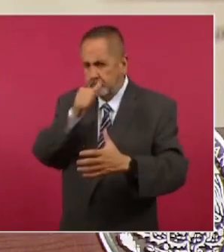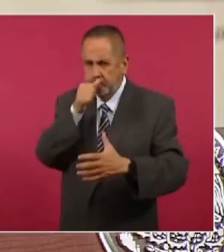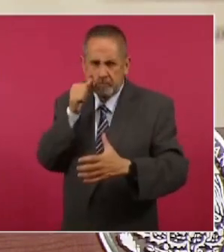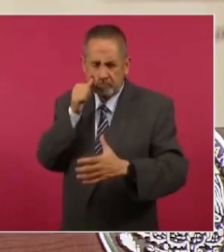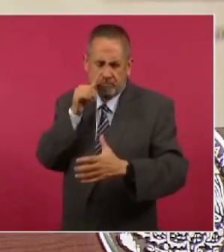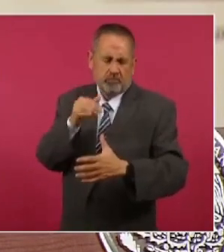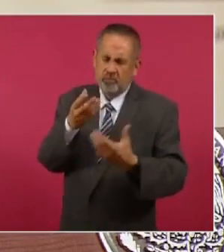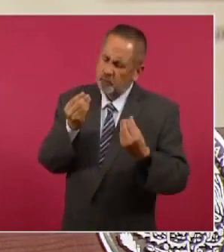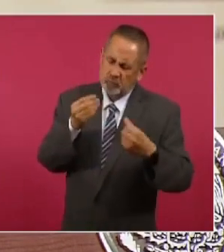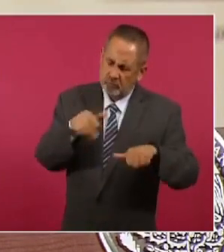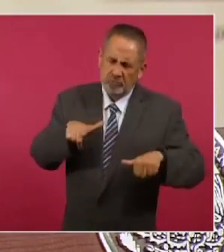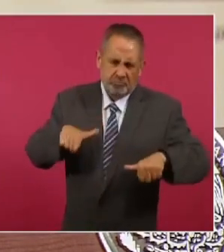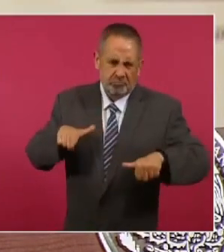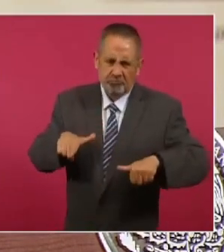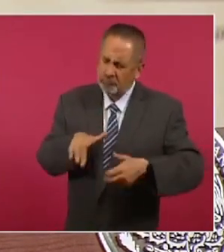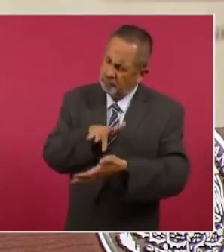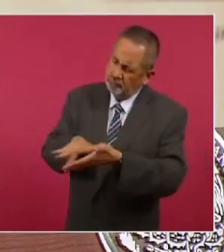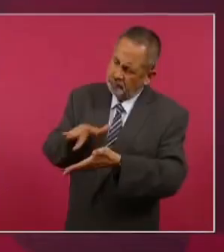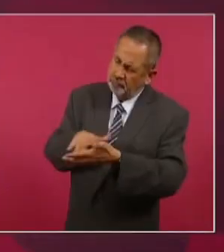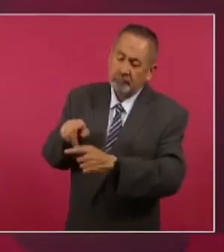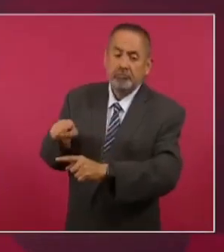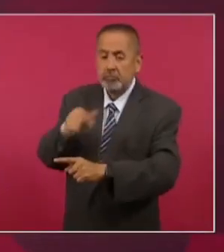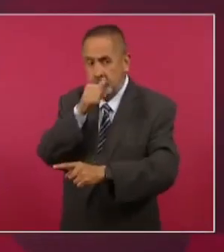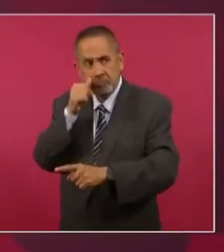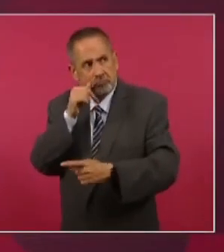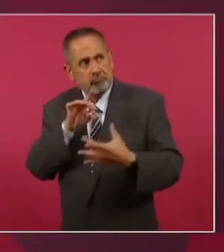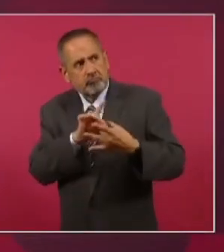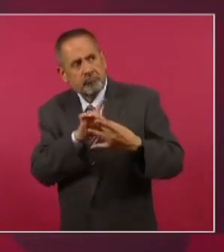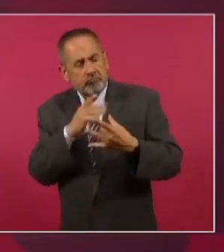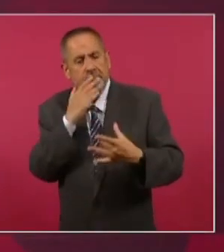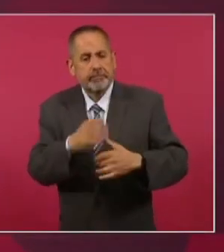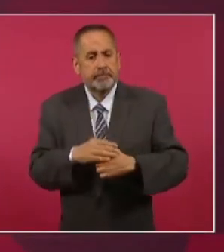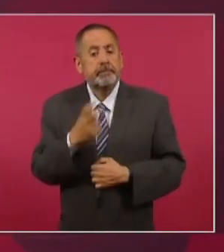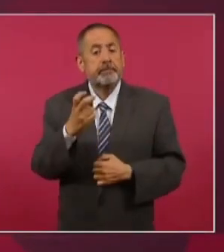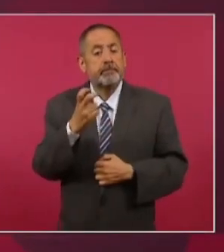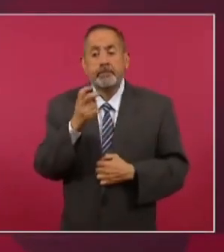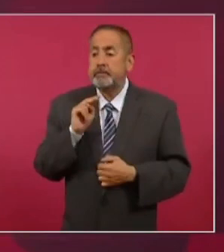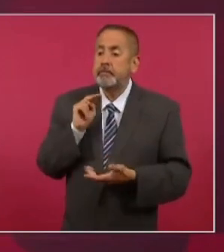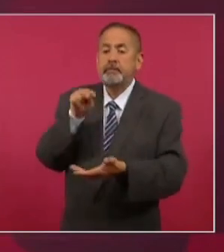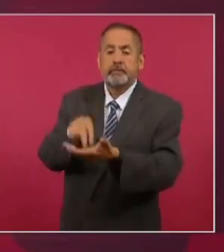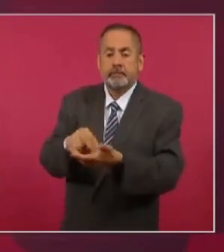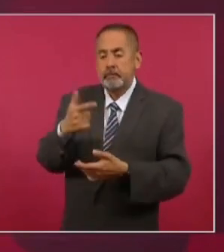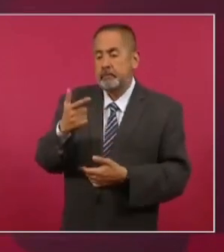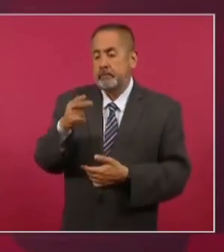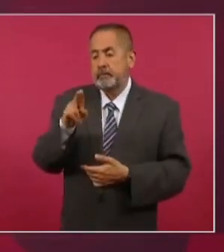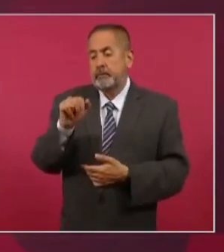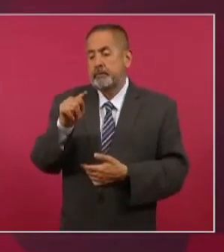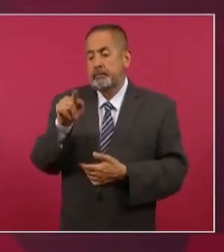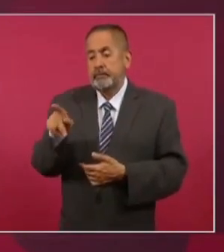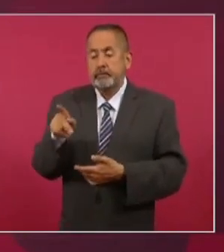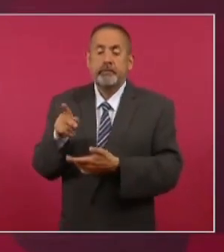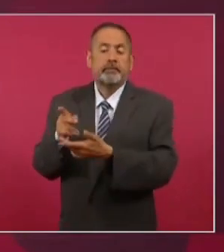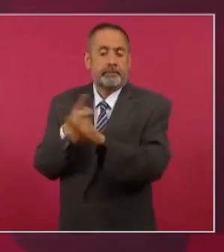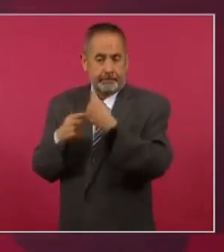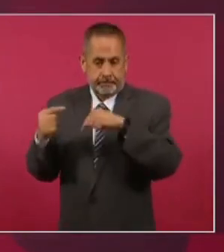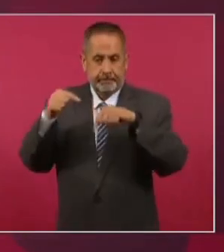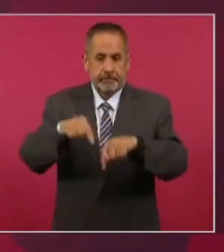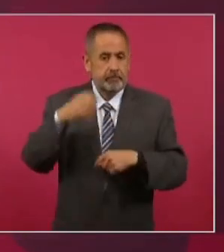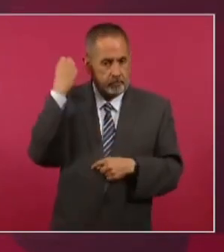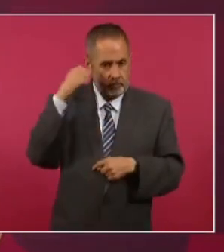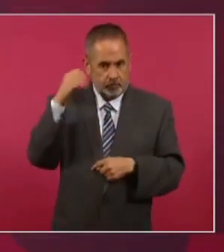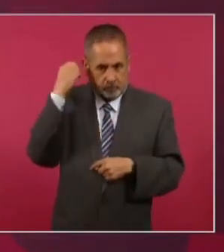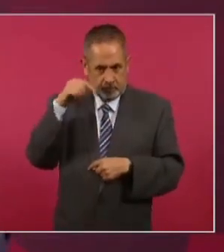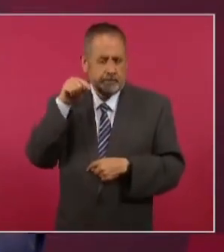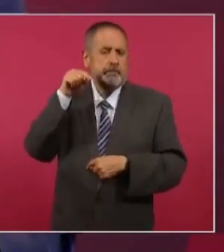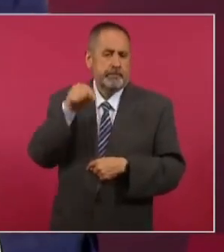presidente Juárez entonces vamos a estar engelatado y de regreso en Oaxaca vamos a hacer una reunión